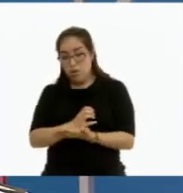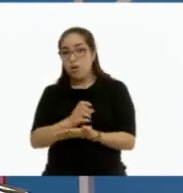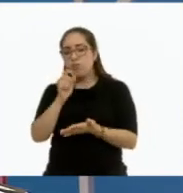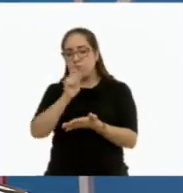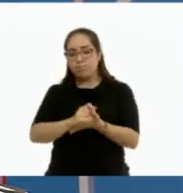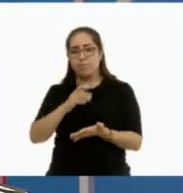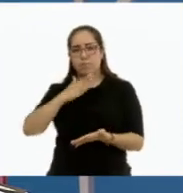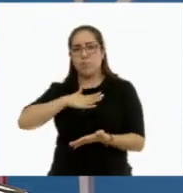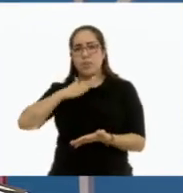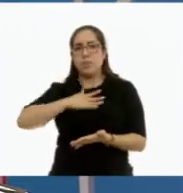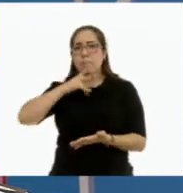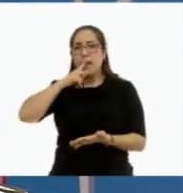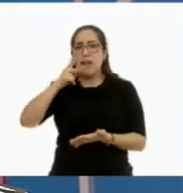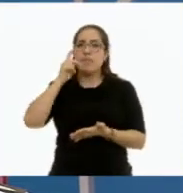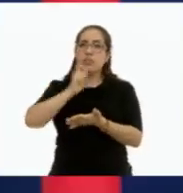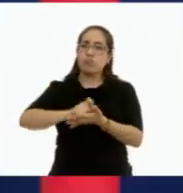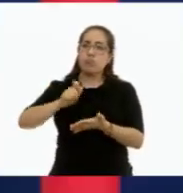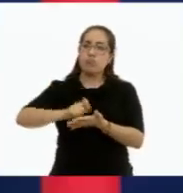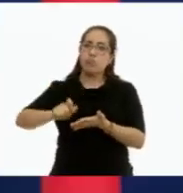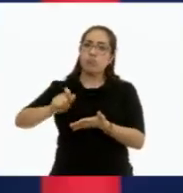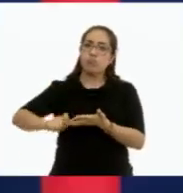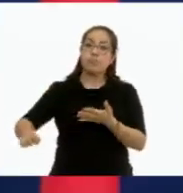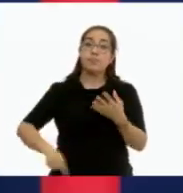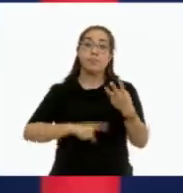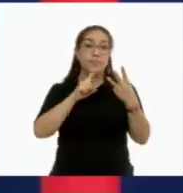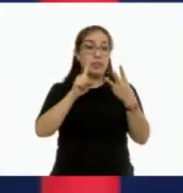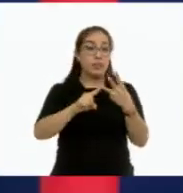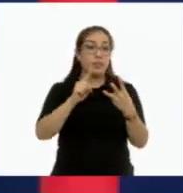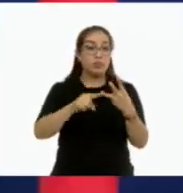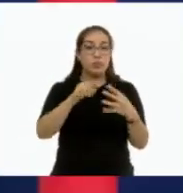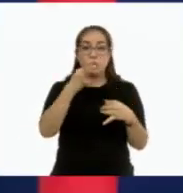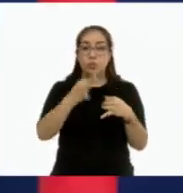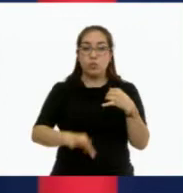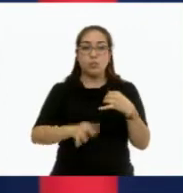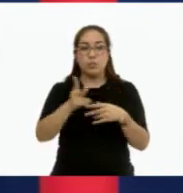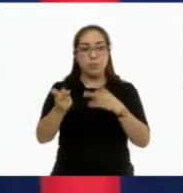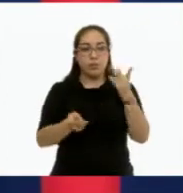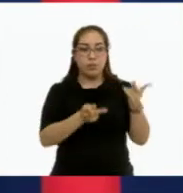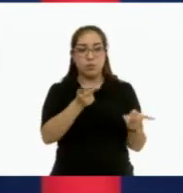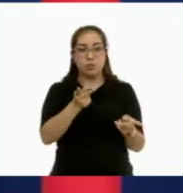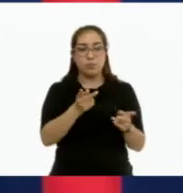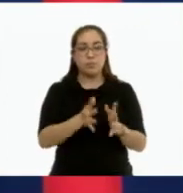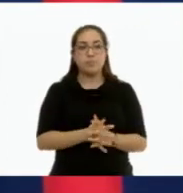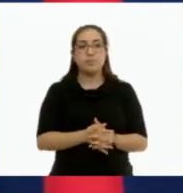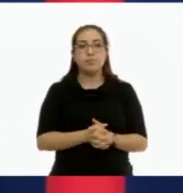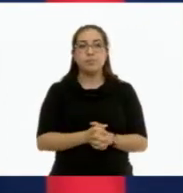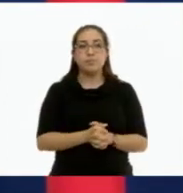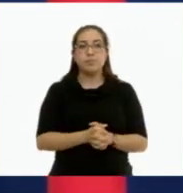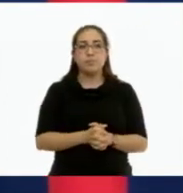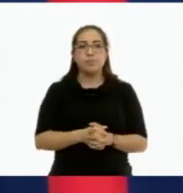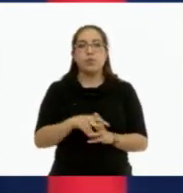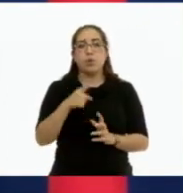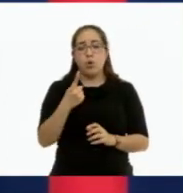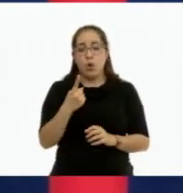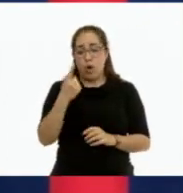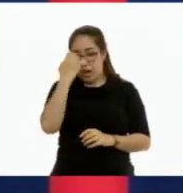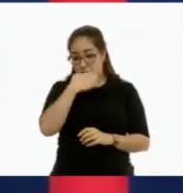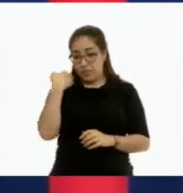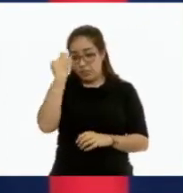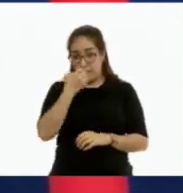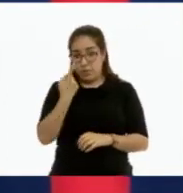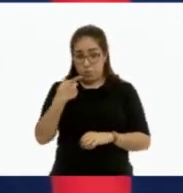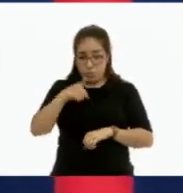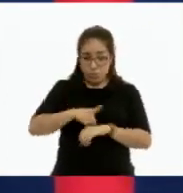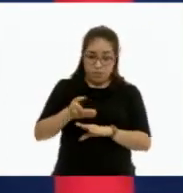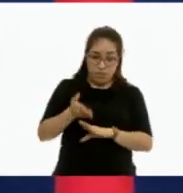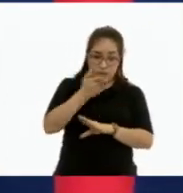tus propias palabras. Perfecto. Y la tercera y última pregunta es, acostumbro a estudiar un día antes del examen y lo hago